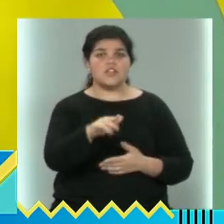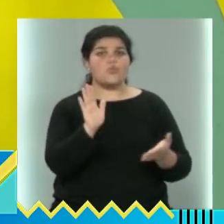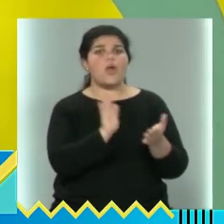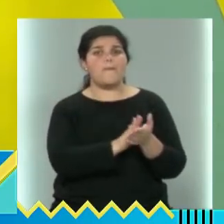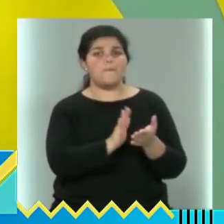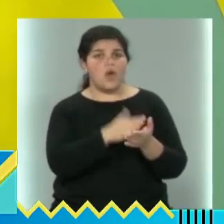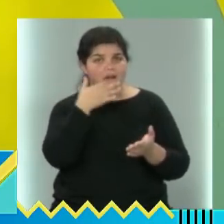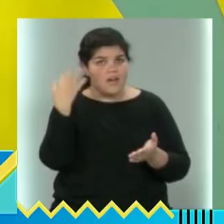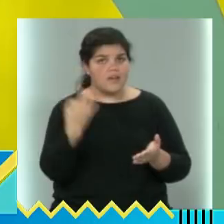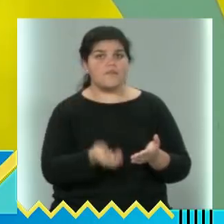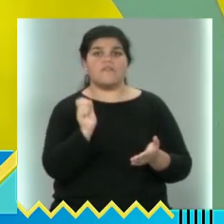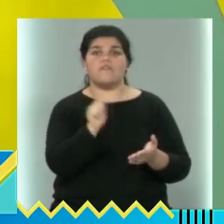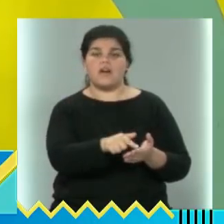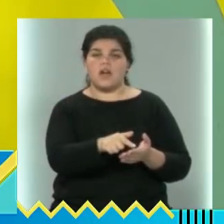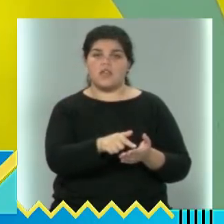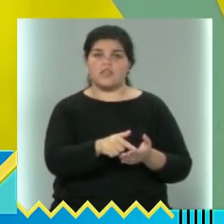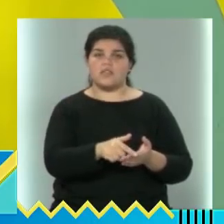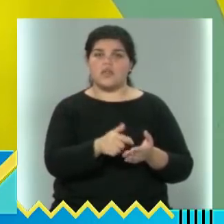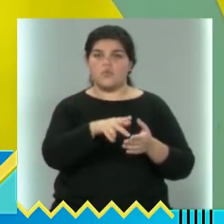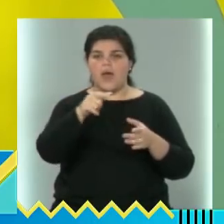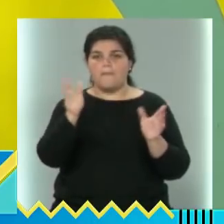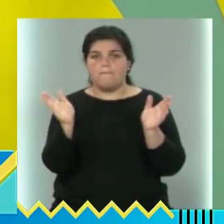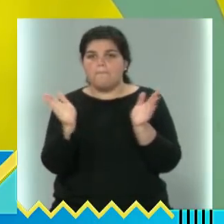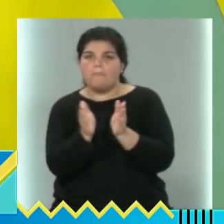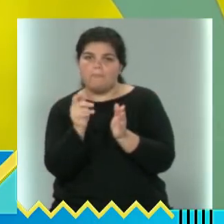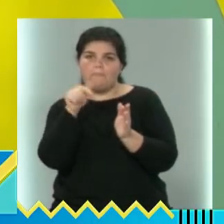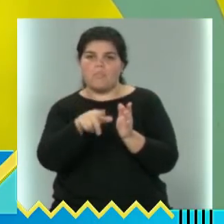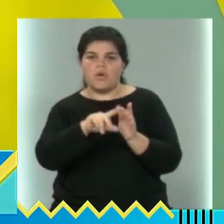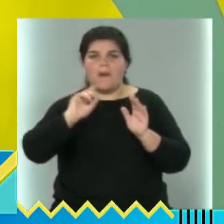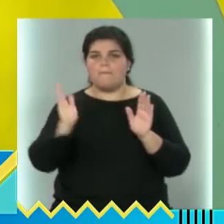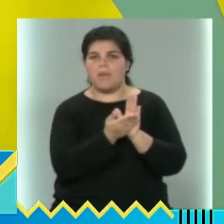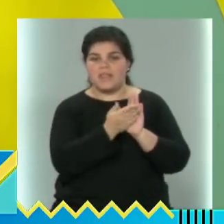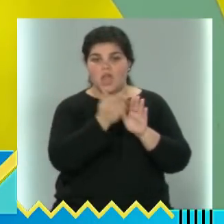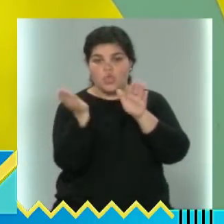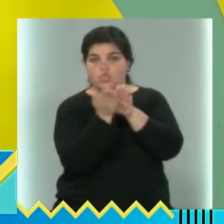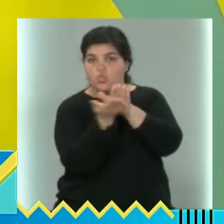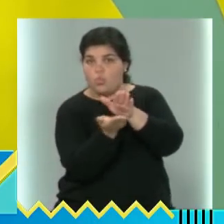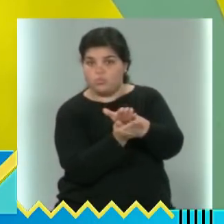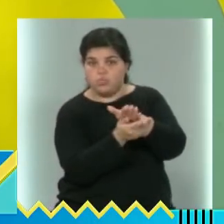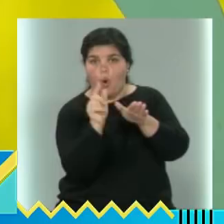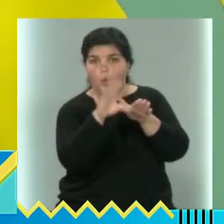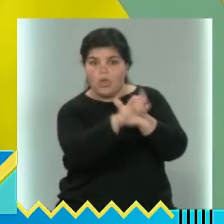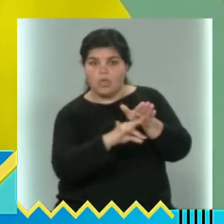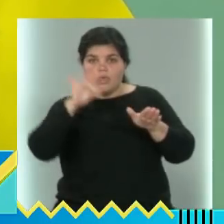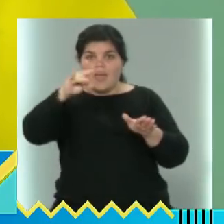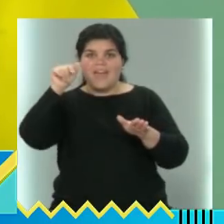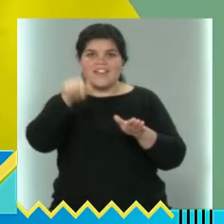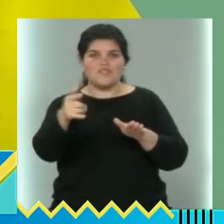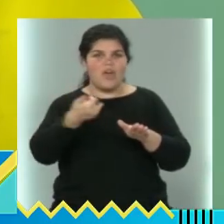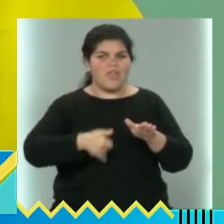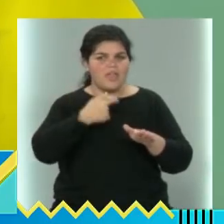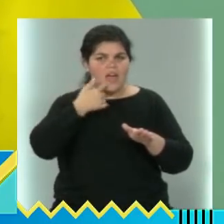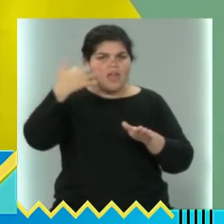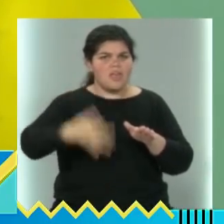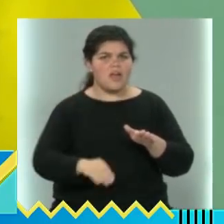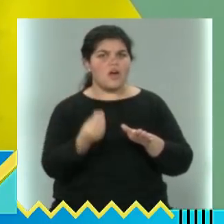de una pieza de información parcial extraída de un documento integral e interpretada de forma tal de